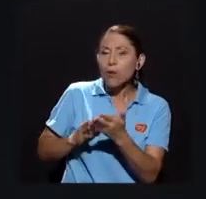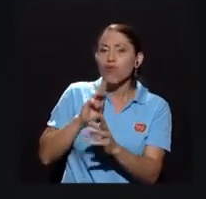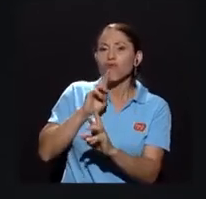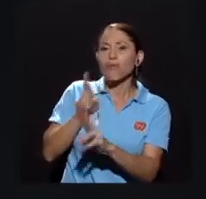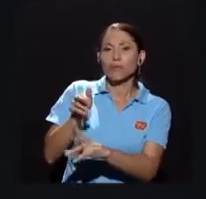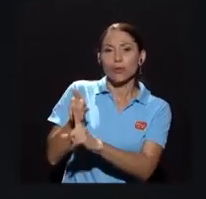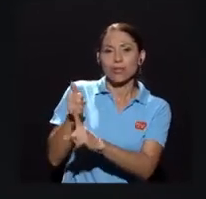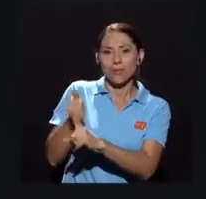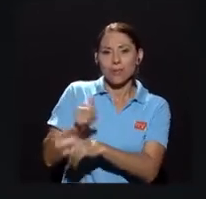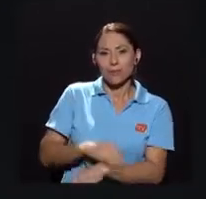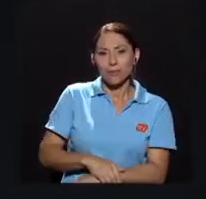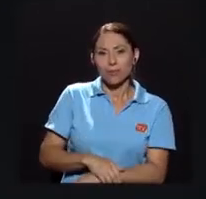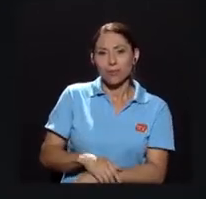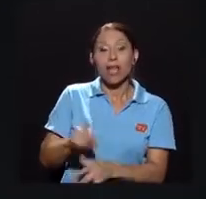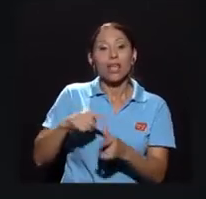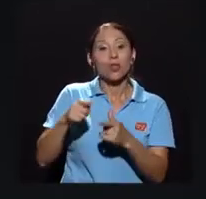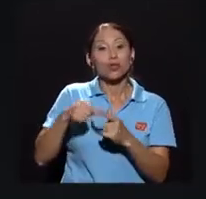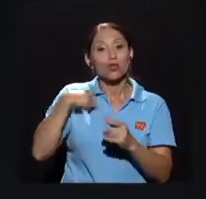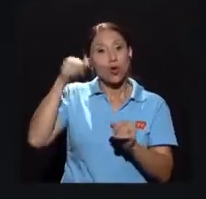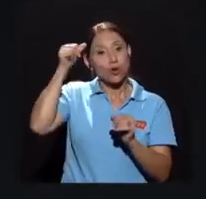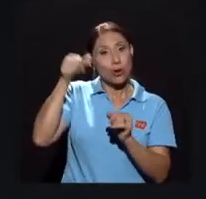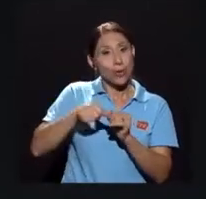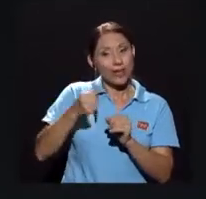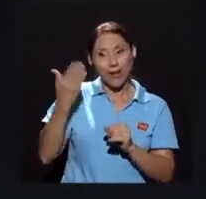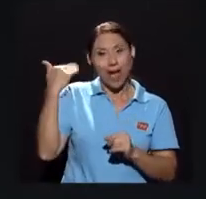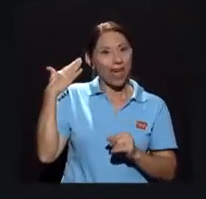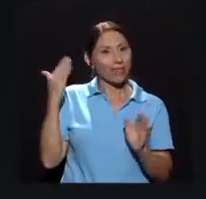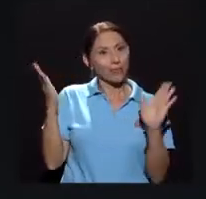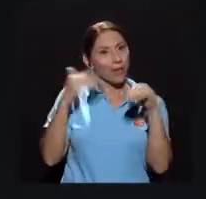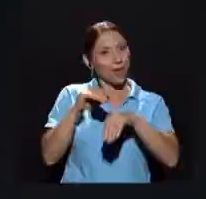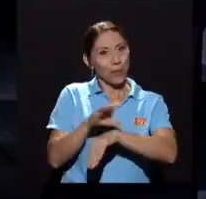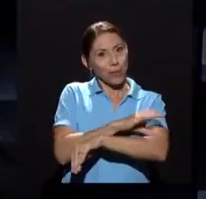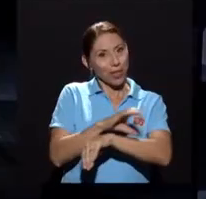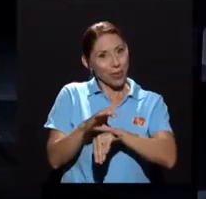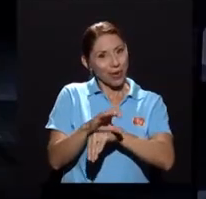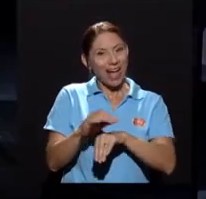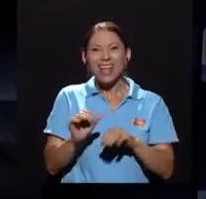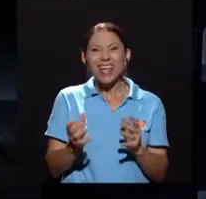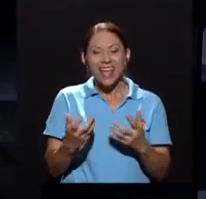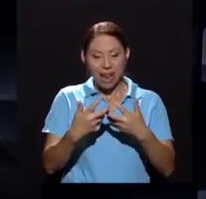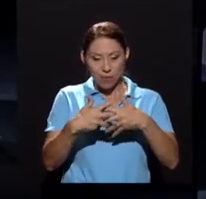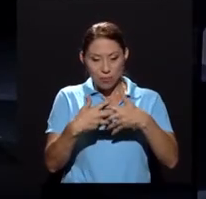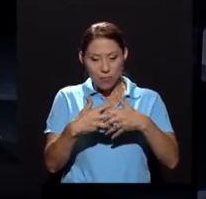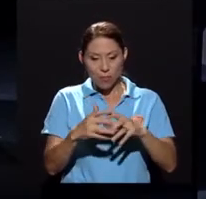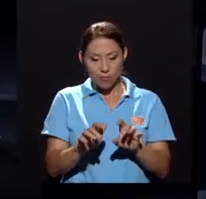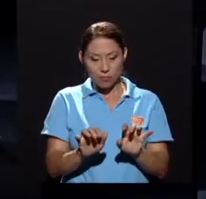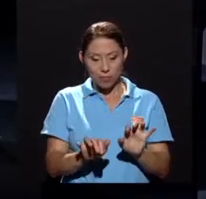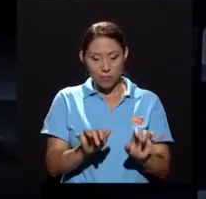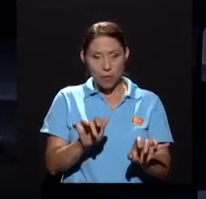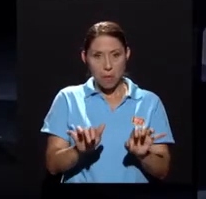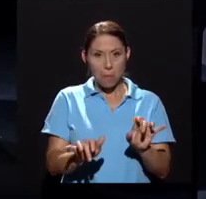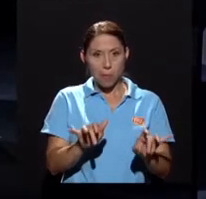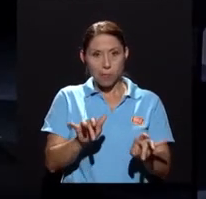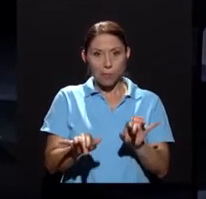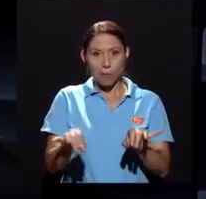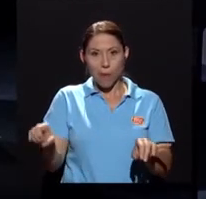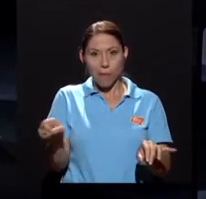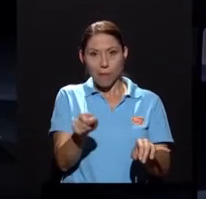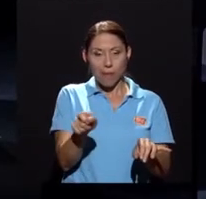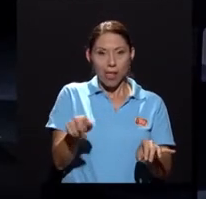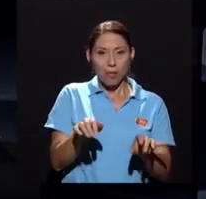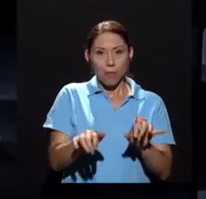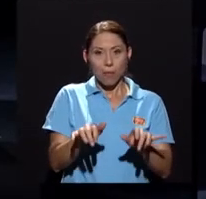yo lo recuerdo como hoy que a máquina porque en ese tiempo no teníamos computadores a máquina e iba haciendo resúmenes y